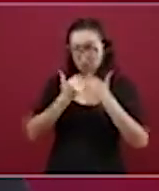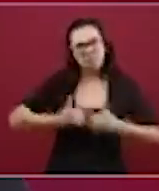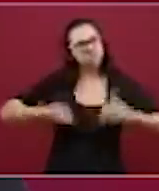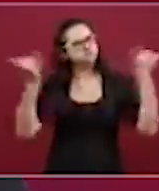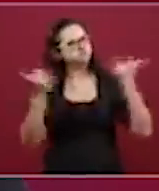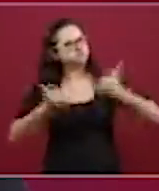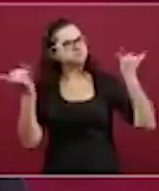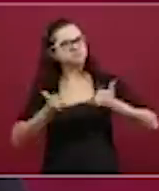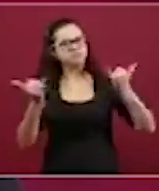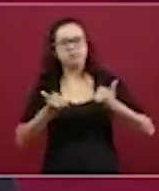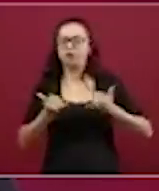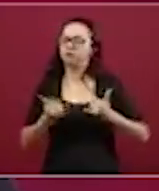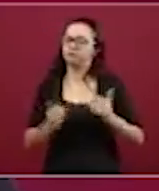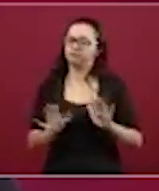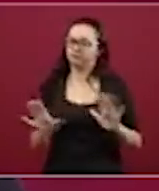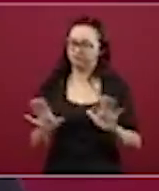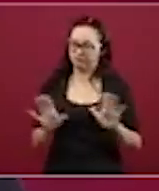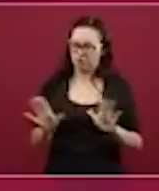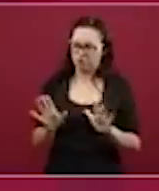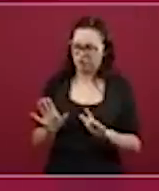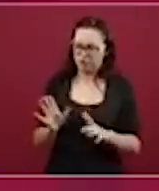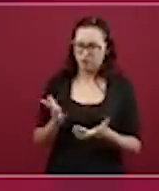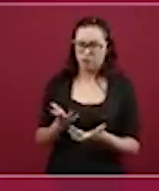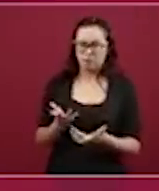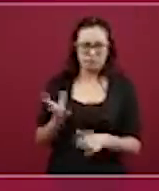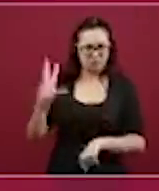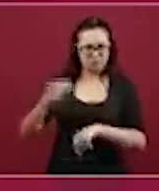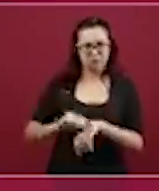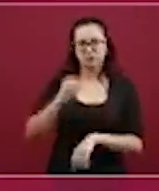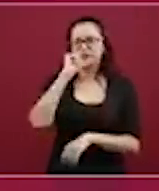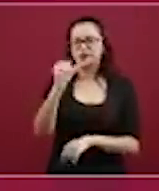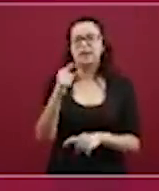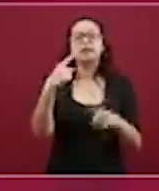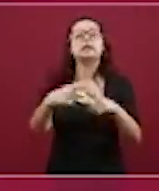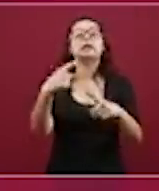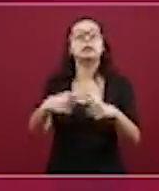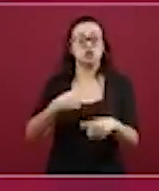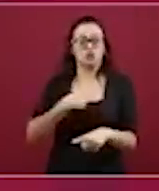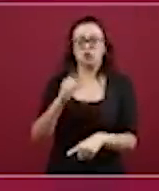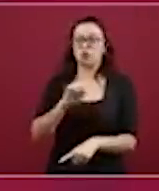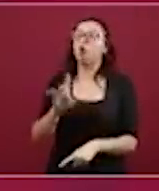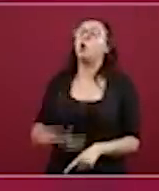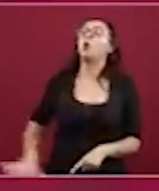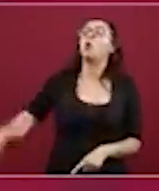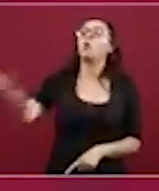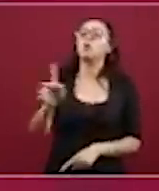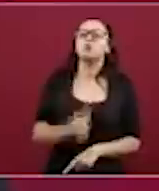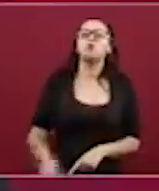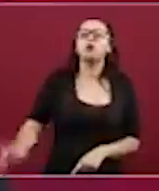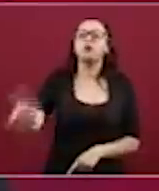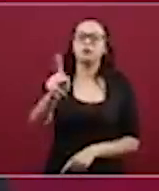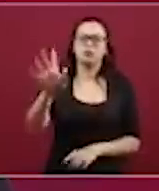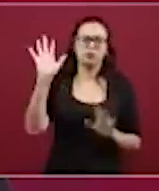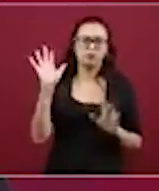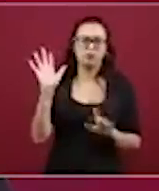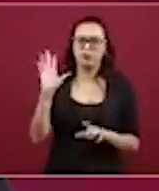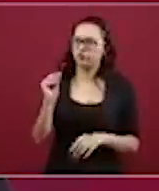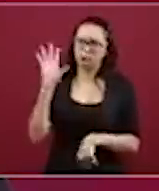Ya no se permite eso. ¿Quién no lo permite? El pueblo de México.